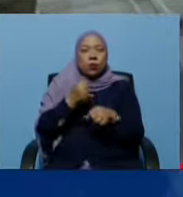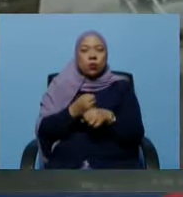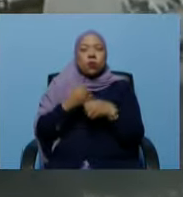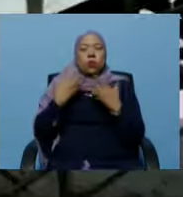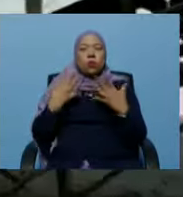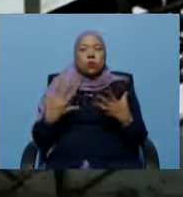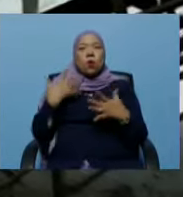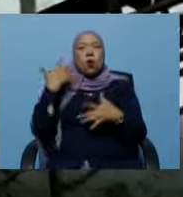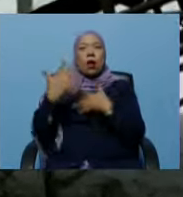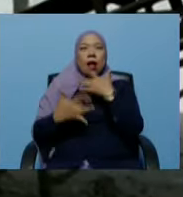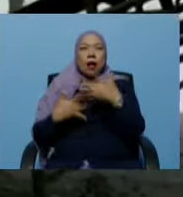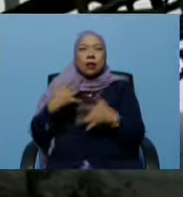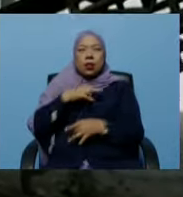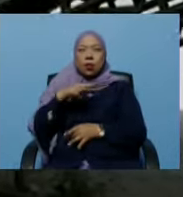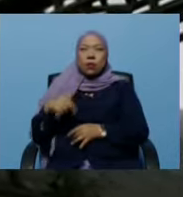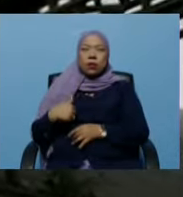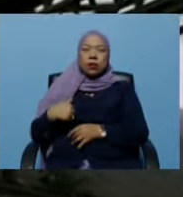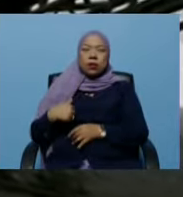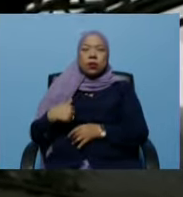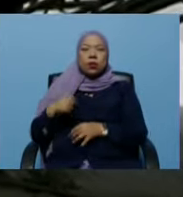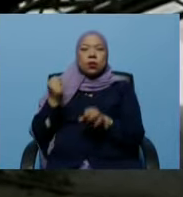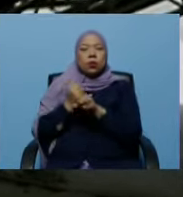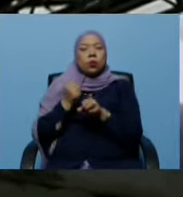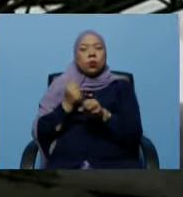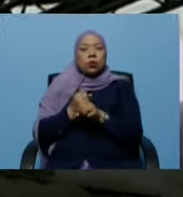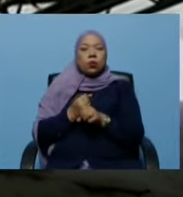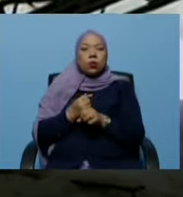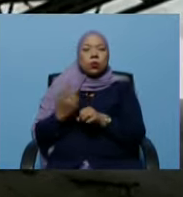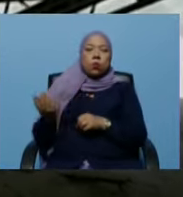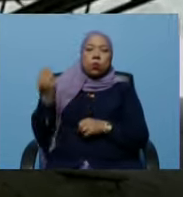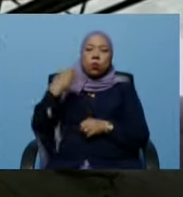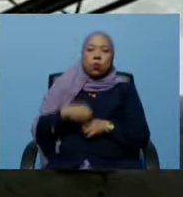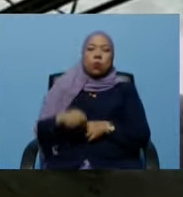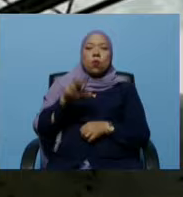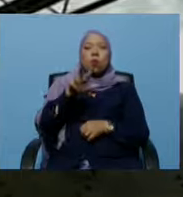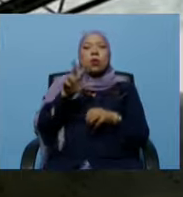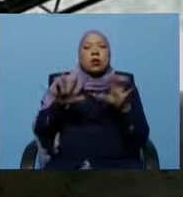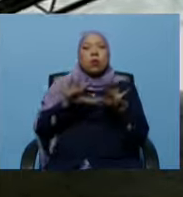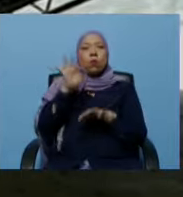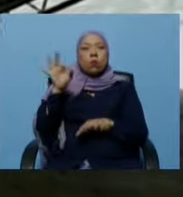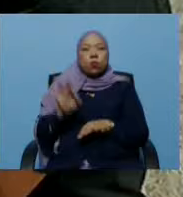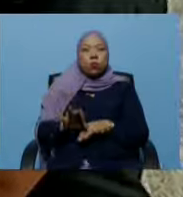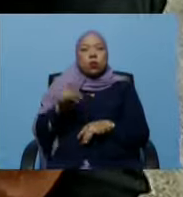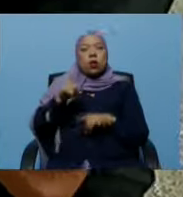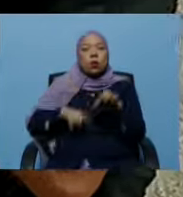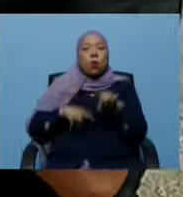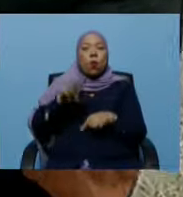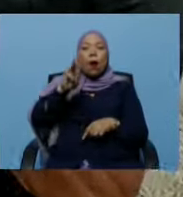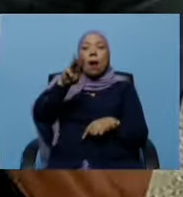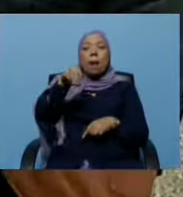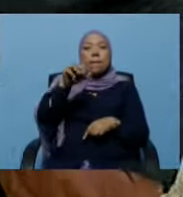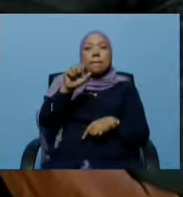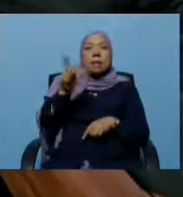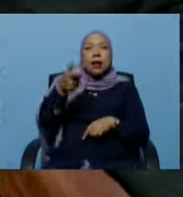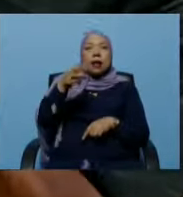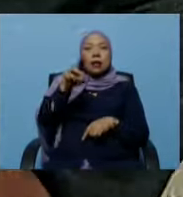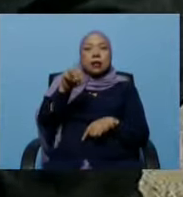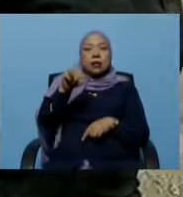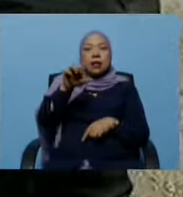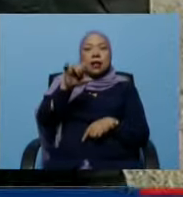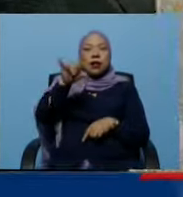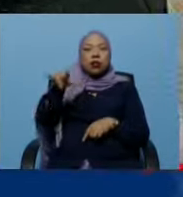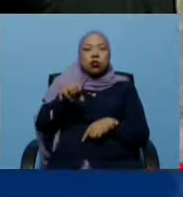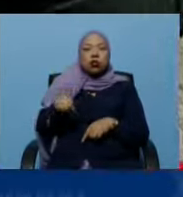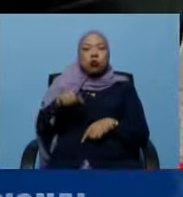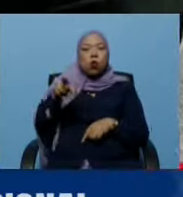9 hectáreas con un alto contenido por encima del 85% del magnesio. Estamos hablando, presidente,